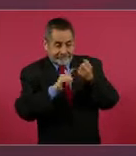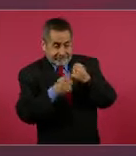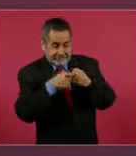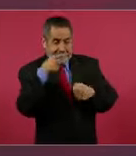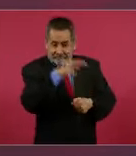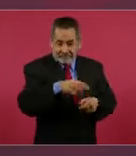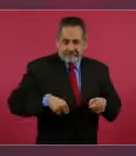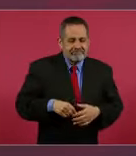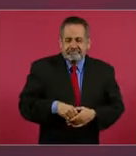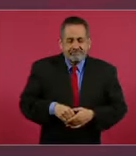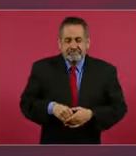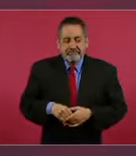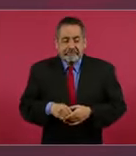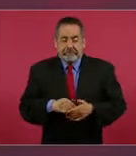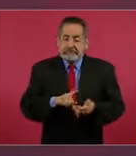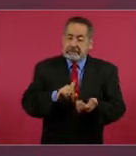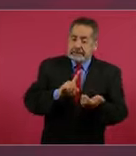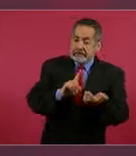son los de arriba.